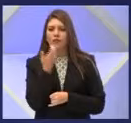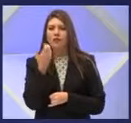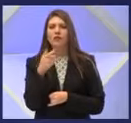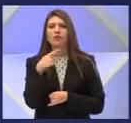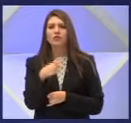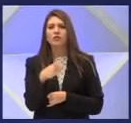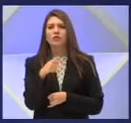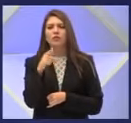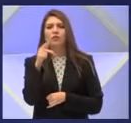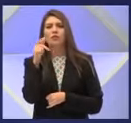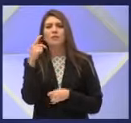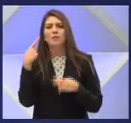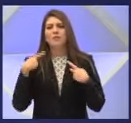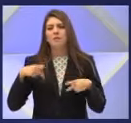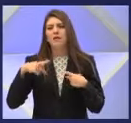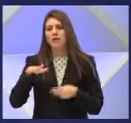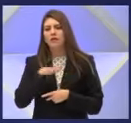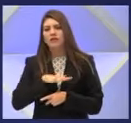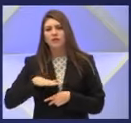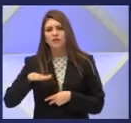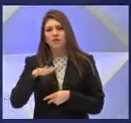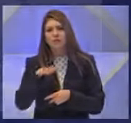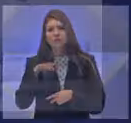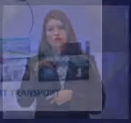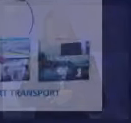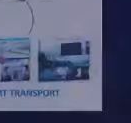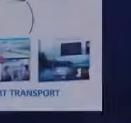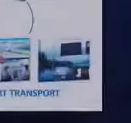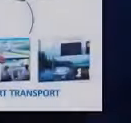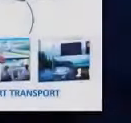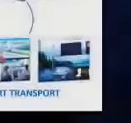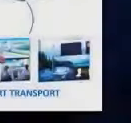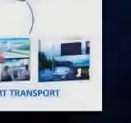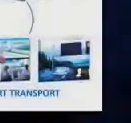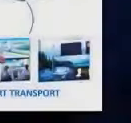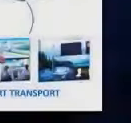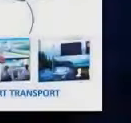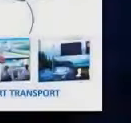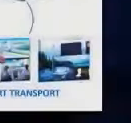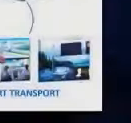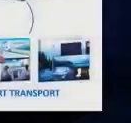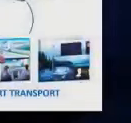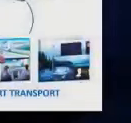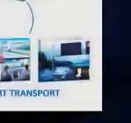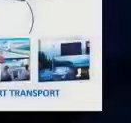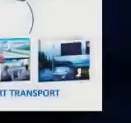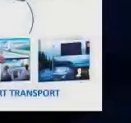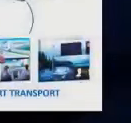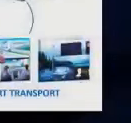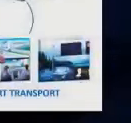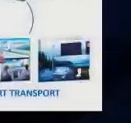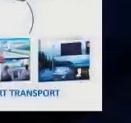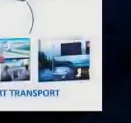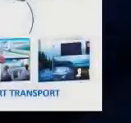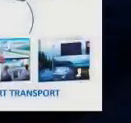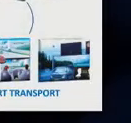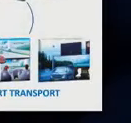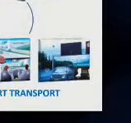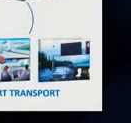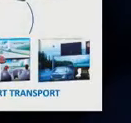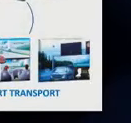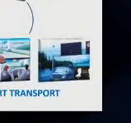del usuario con forma de vida inteligente en los hogares